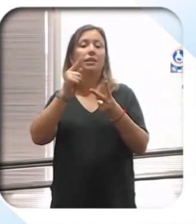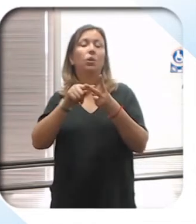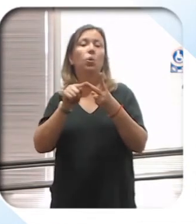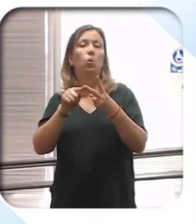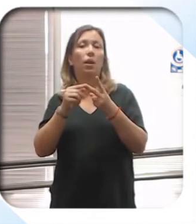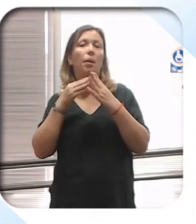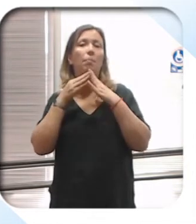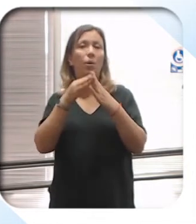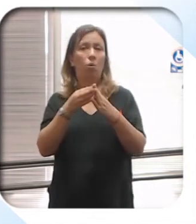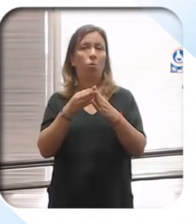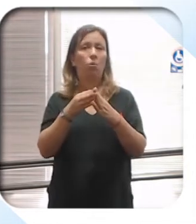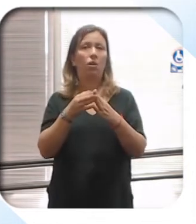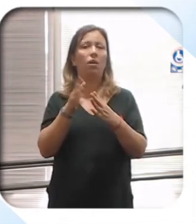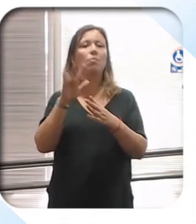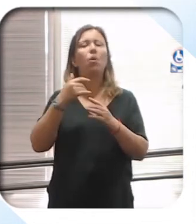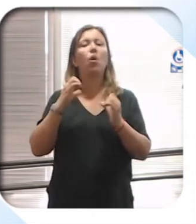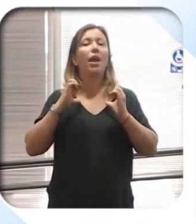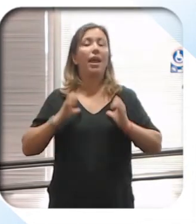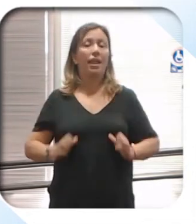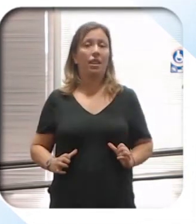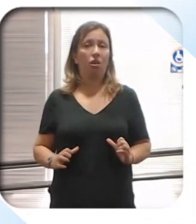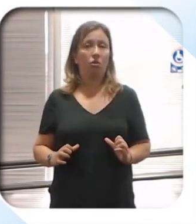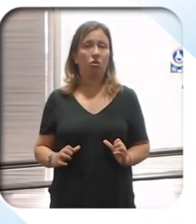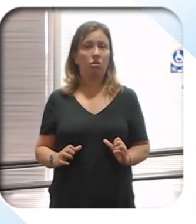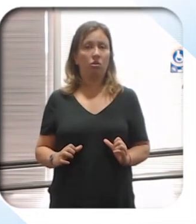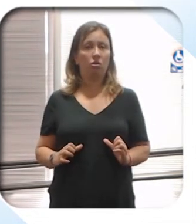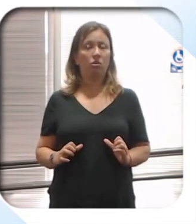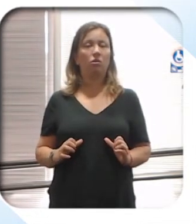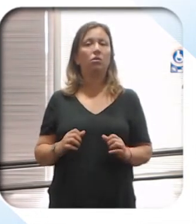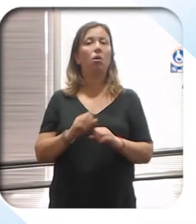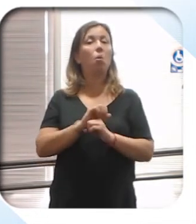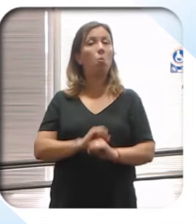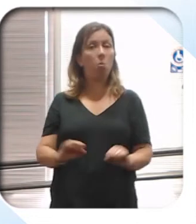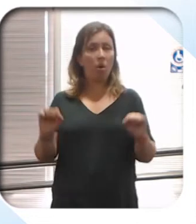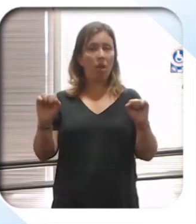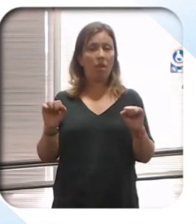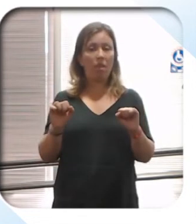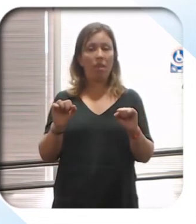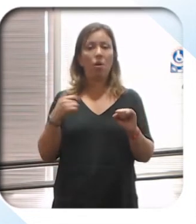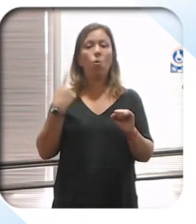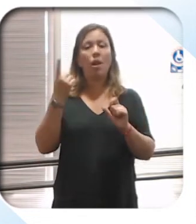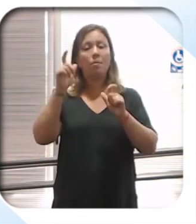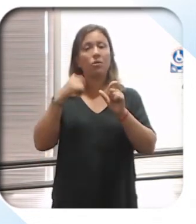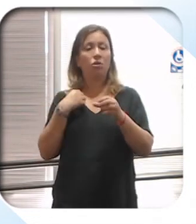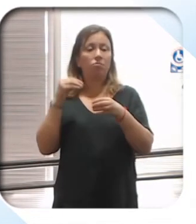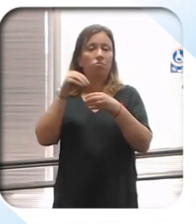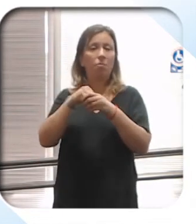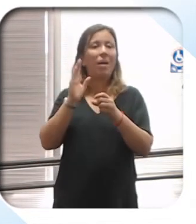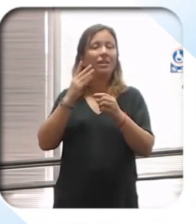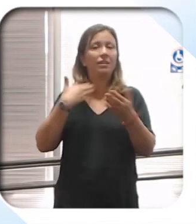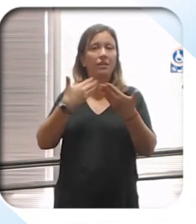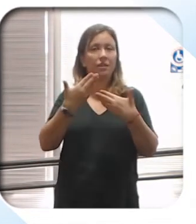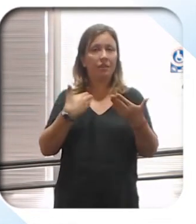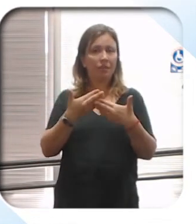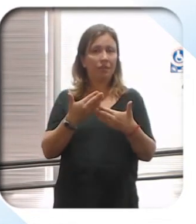pregunta que involucra aspectos éticos. ¿Es posible una actitud más intervencionista?